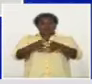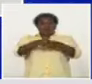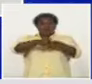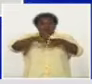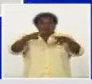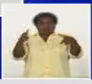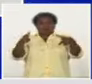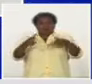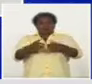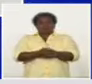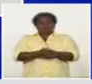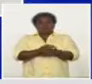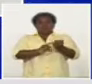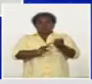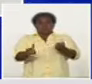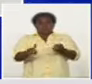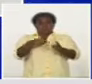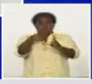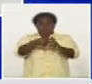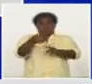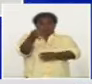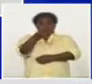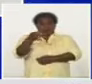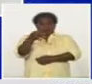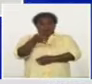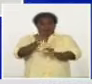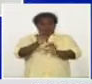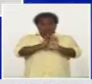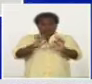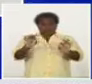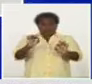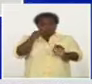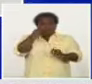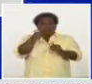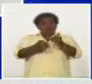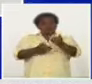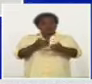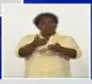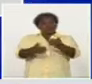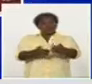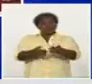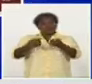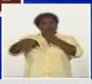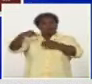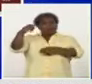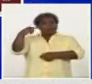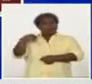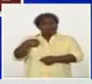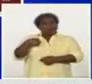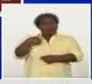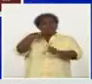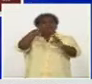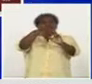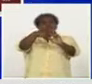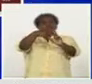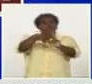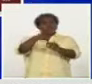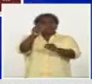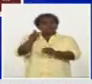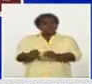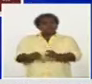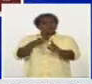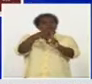las provincias y el municipio especial se procesaron muestras. Ayer la positividad más alta de las muestras